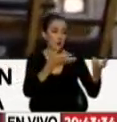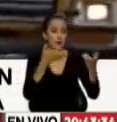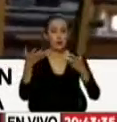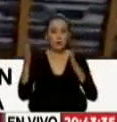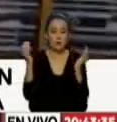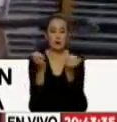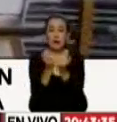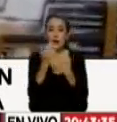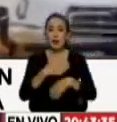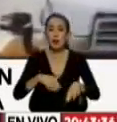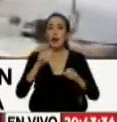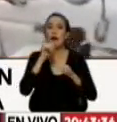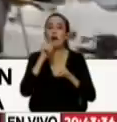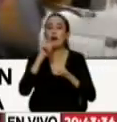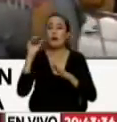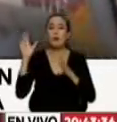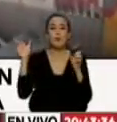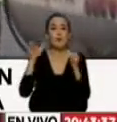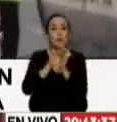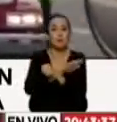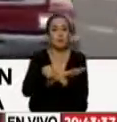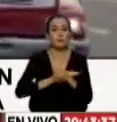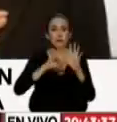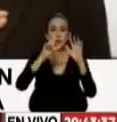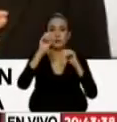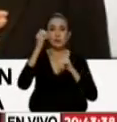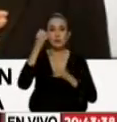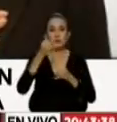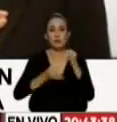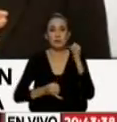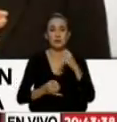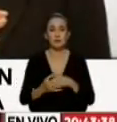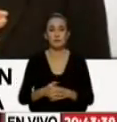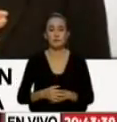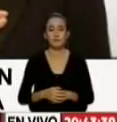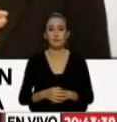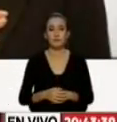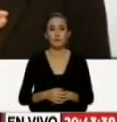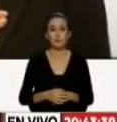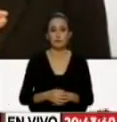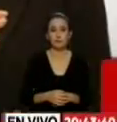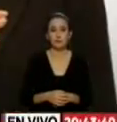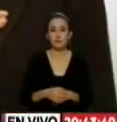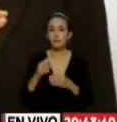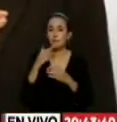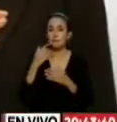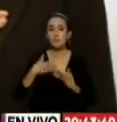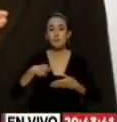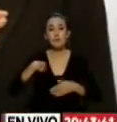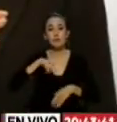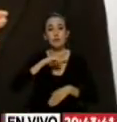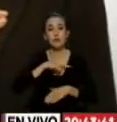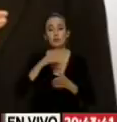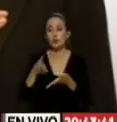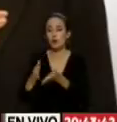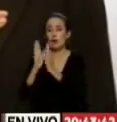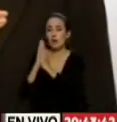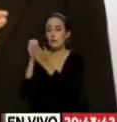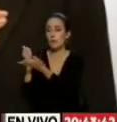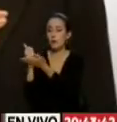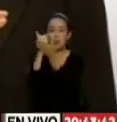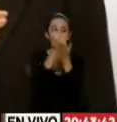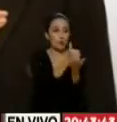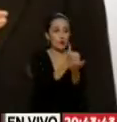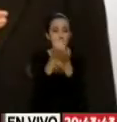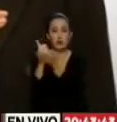canecas a un precio que no supere los 80 centavos. Ayuda tanto de la prefectura como del municipio